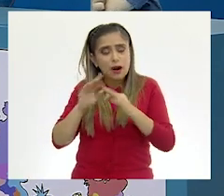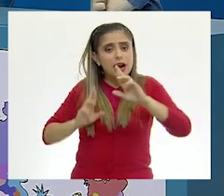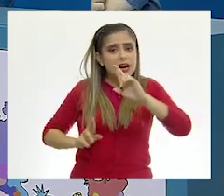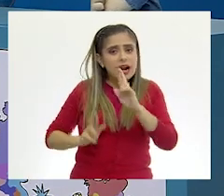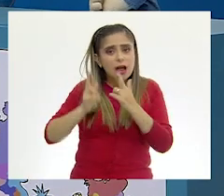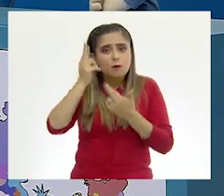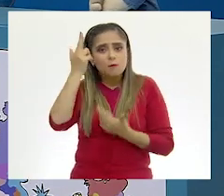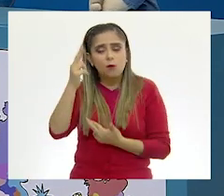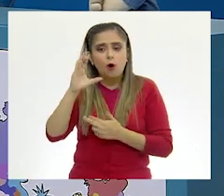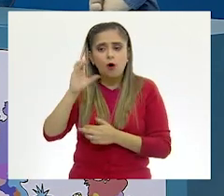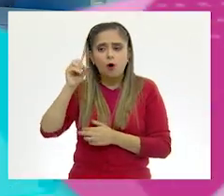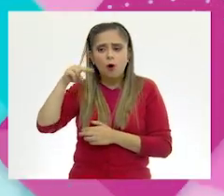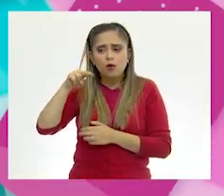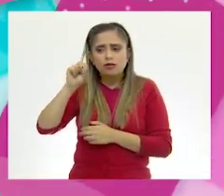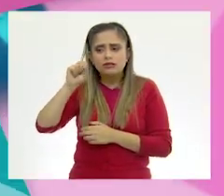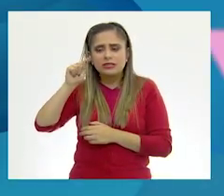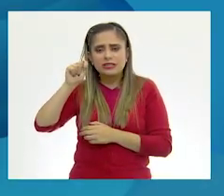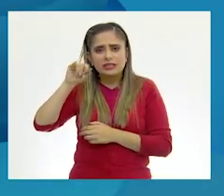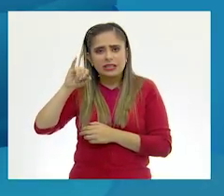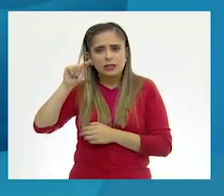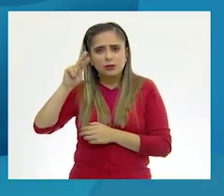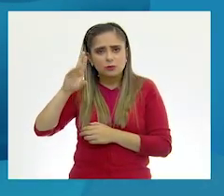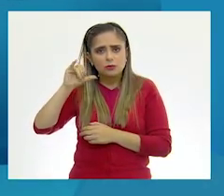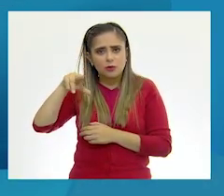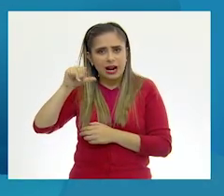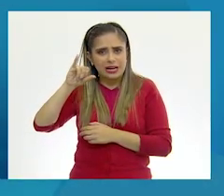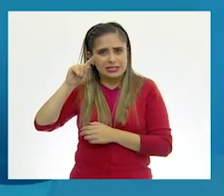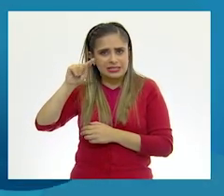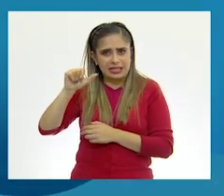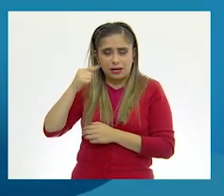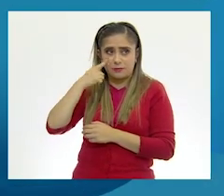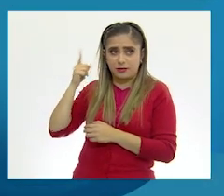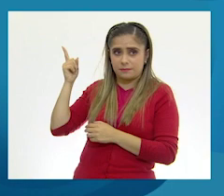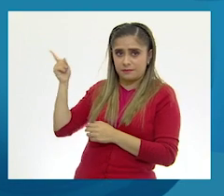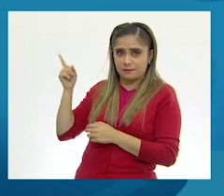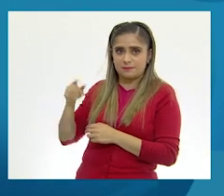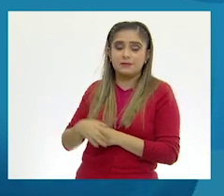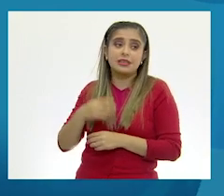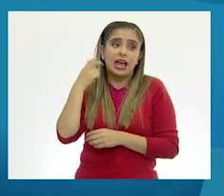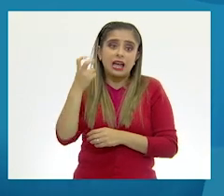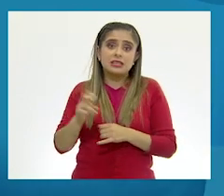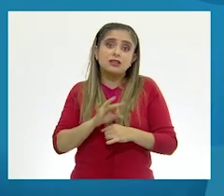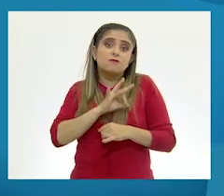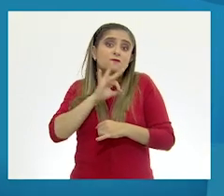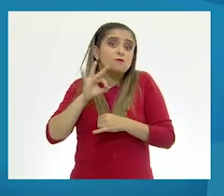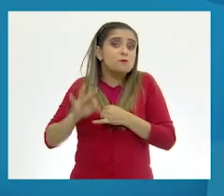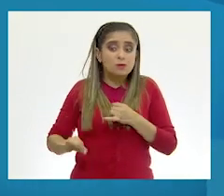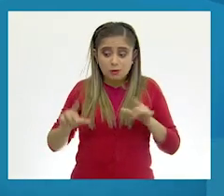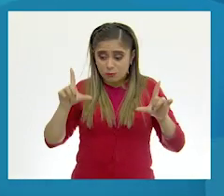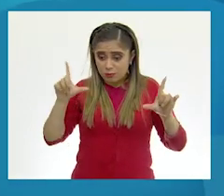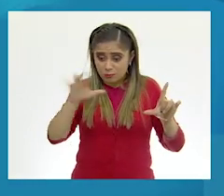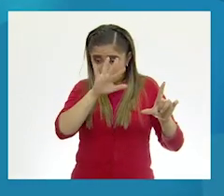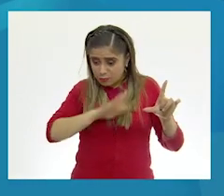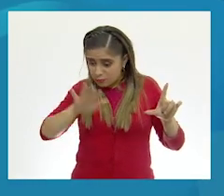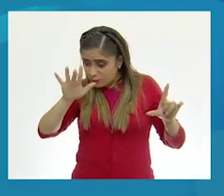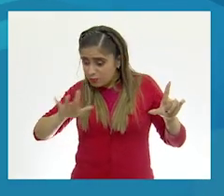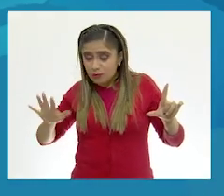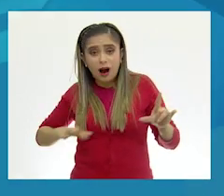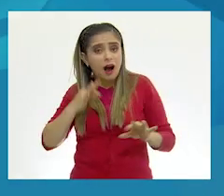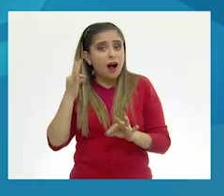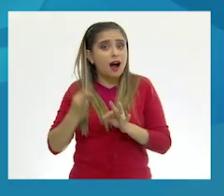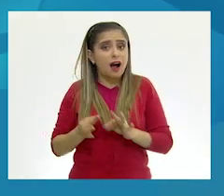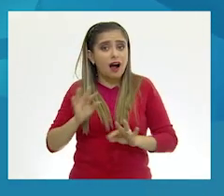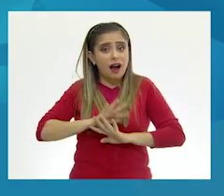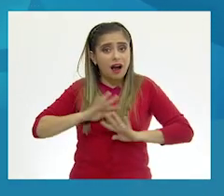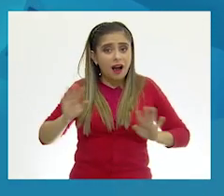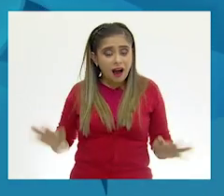Revolución Constitucionalista. Y estamos llegando al final de nuestra monografía. Así es, en